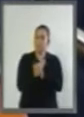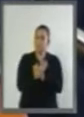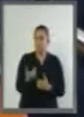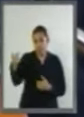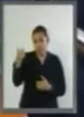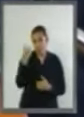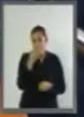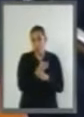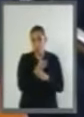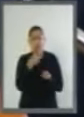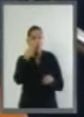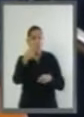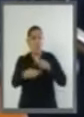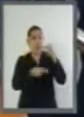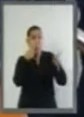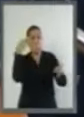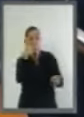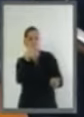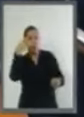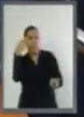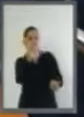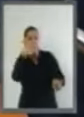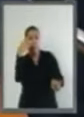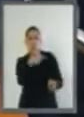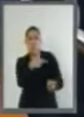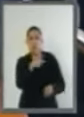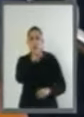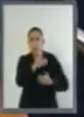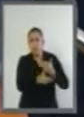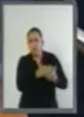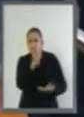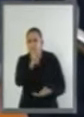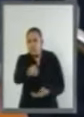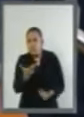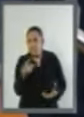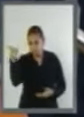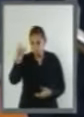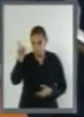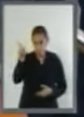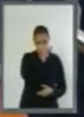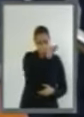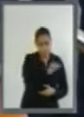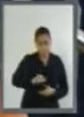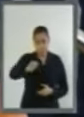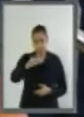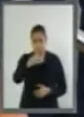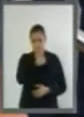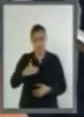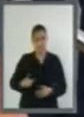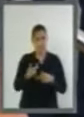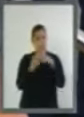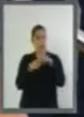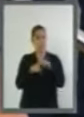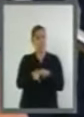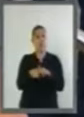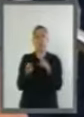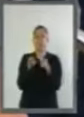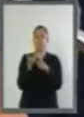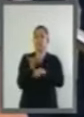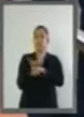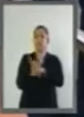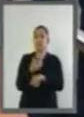verbales. Tenemos un vecino que ha estado desde que llegó a la Casa Blanca tratando de generar inestabilidad,